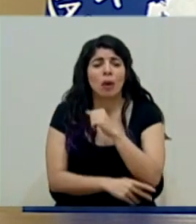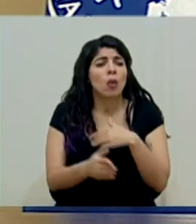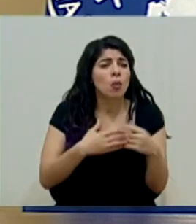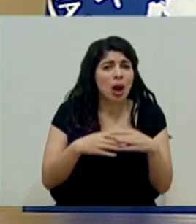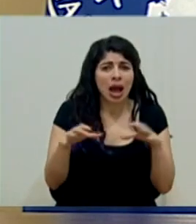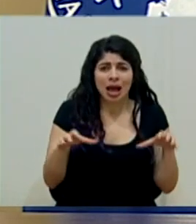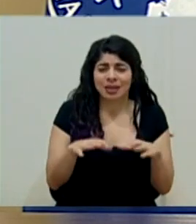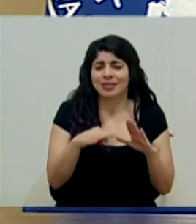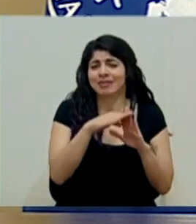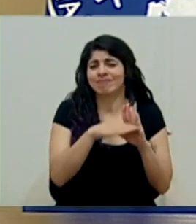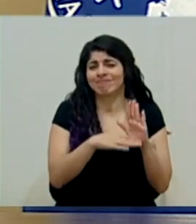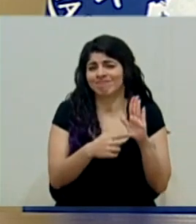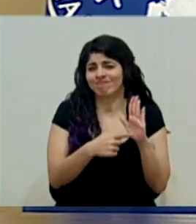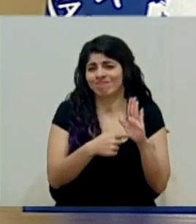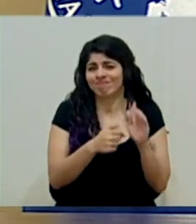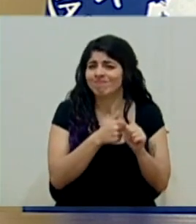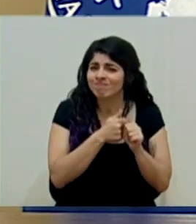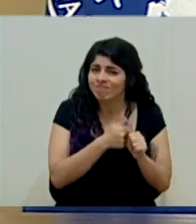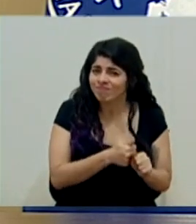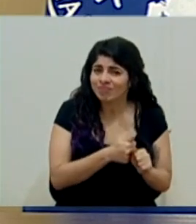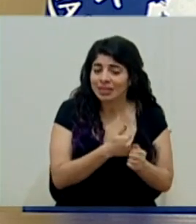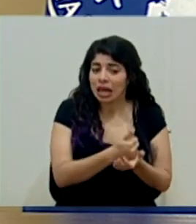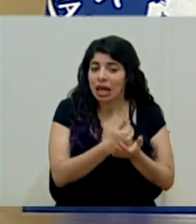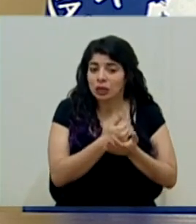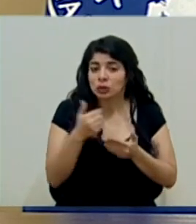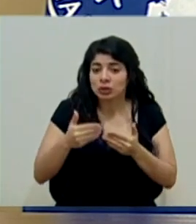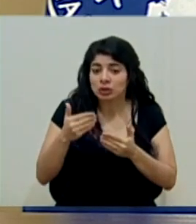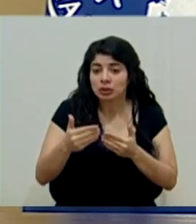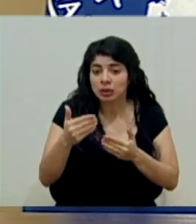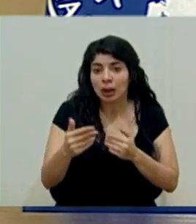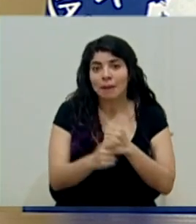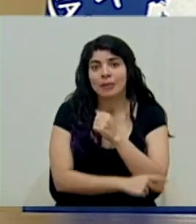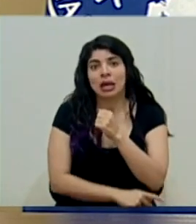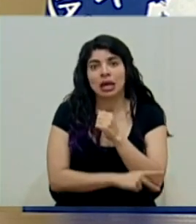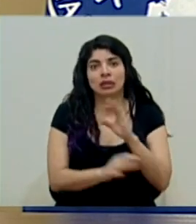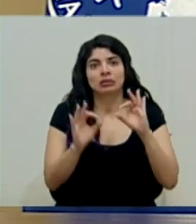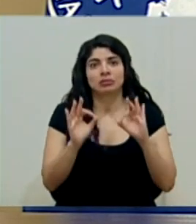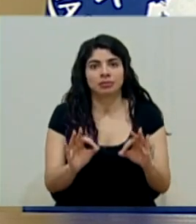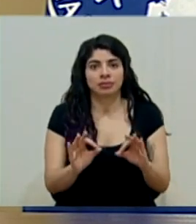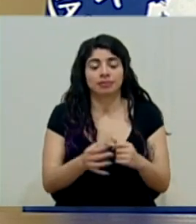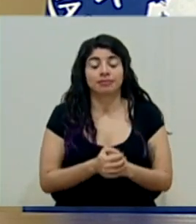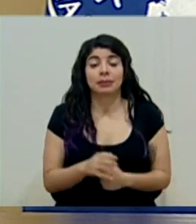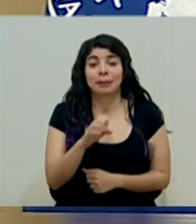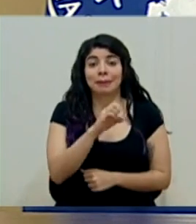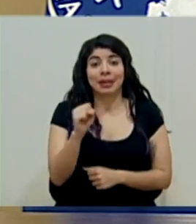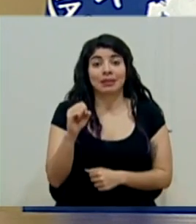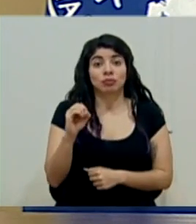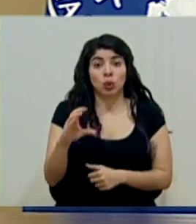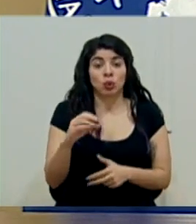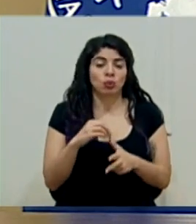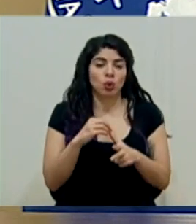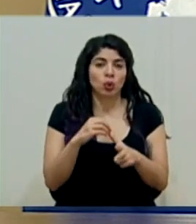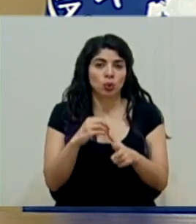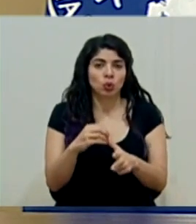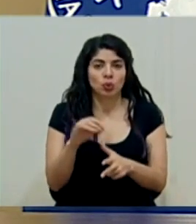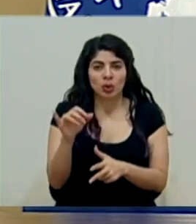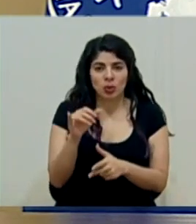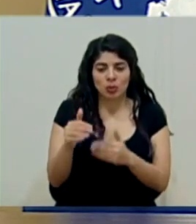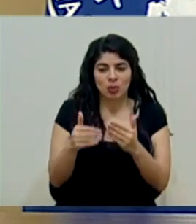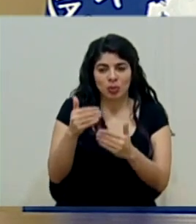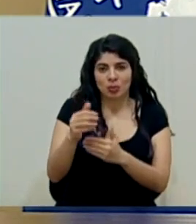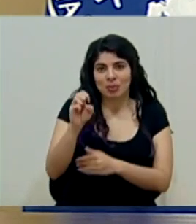actividades. Esto es lo que garantizará que el país esté bien. Durante el mes de octubre, y como detallará